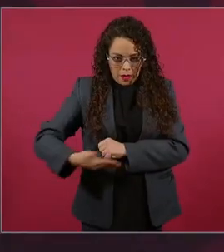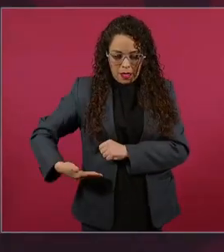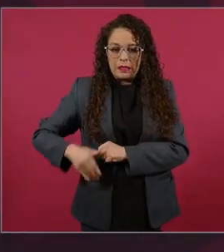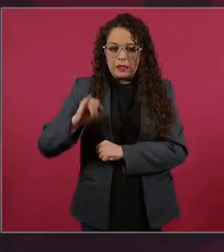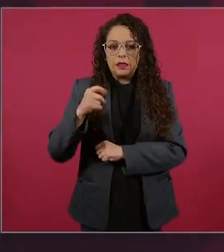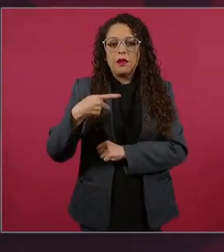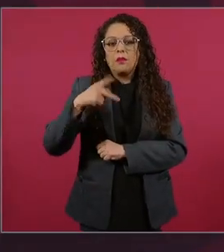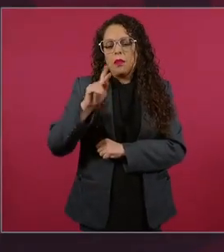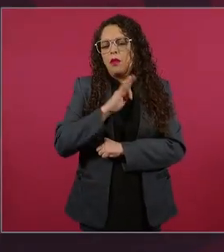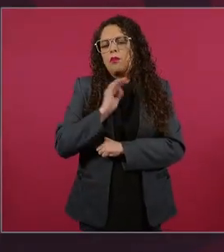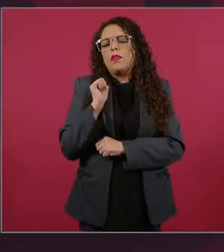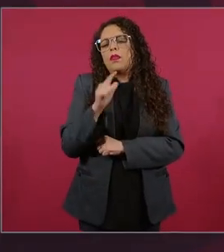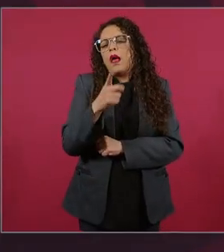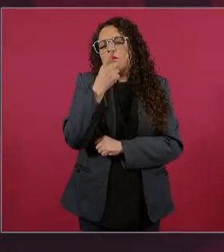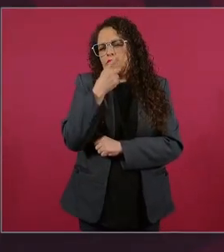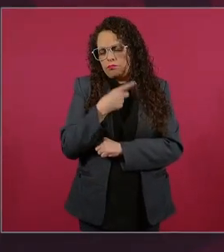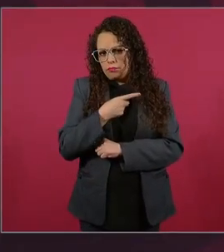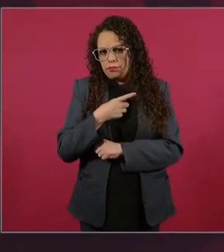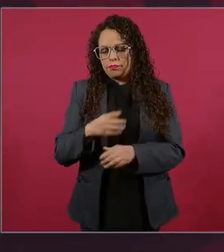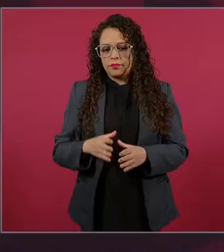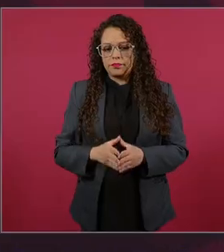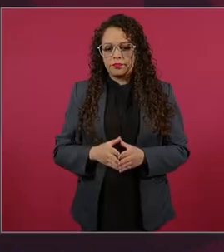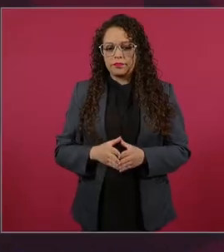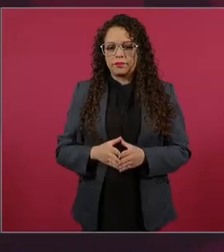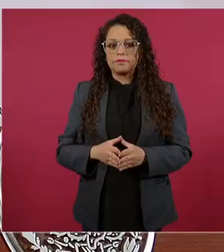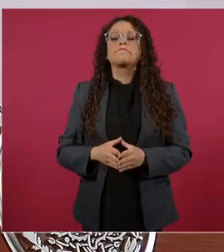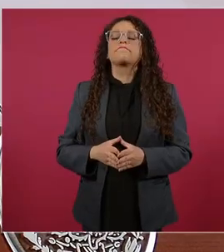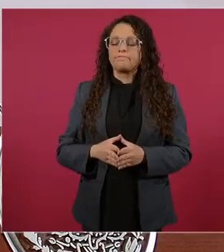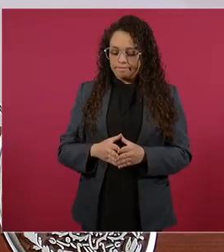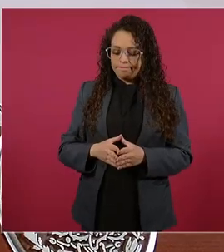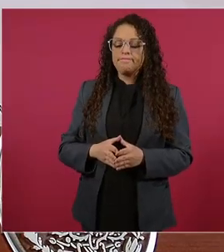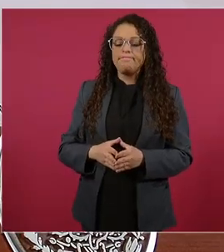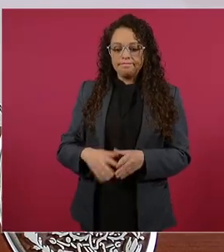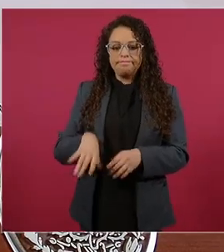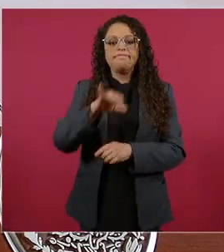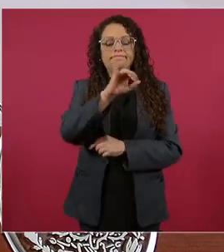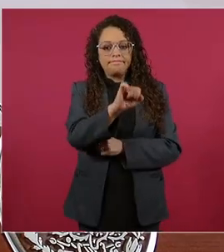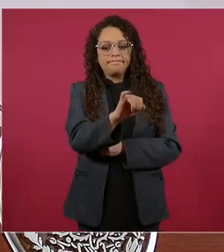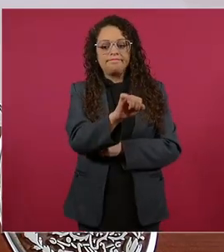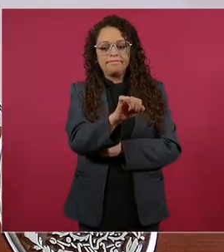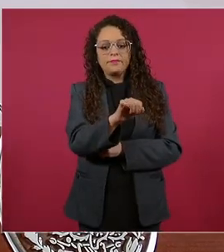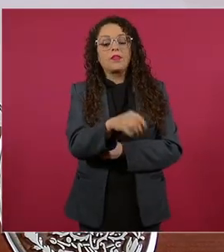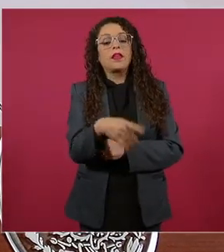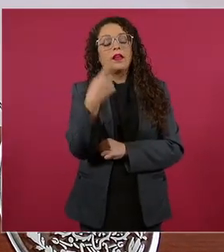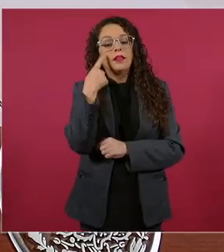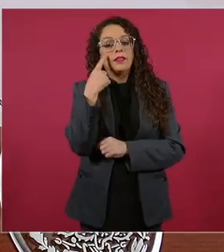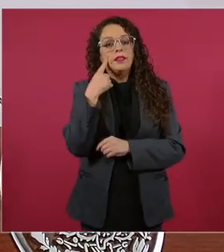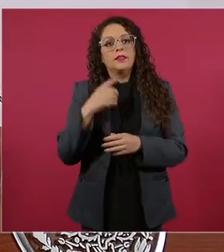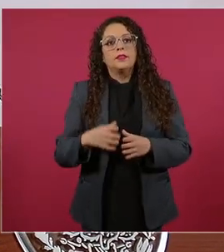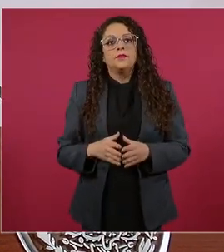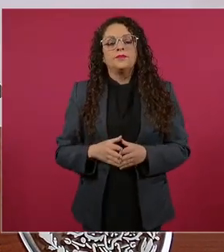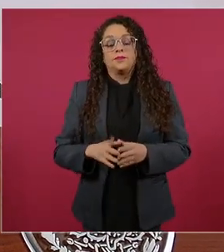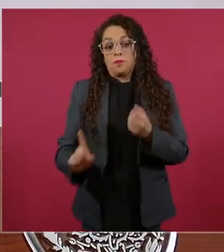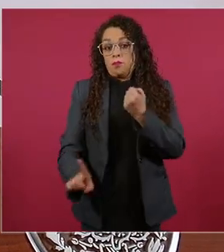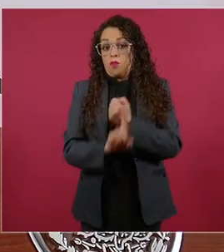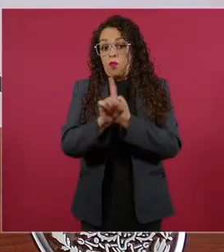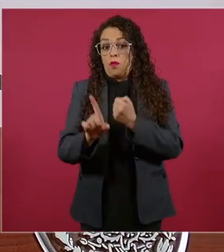se está avanzando para enfrentar la escasez de agua. Ya